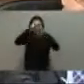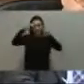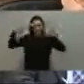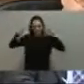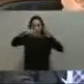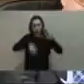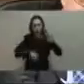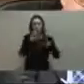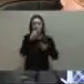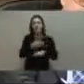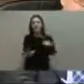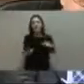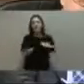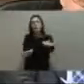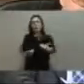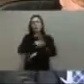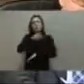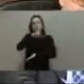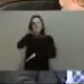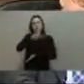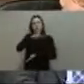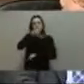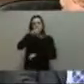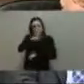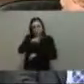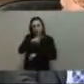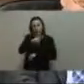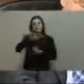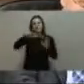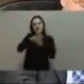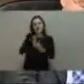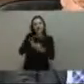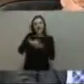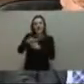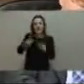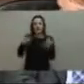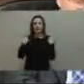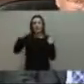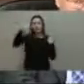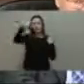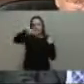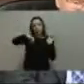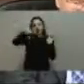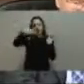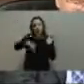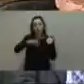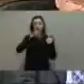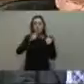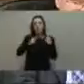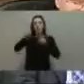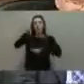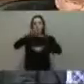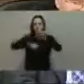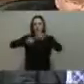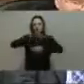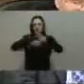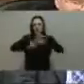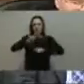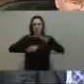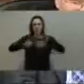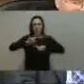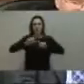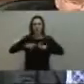es: el Gobierno socialista es el único responsable del estallido de la burbuja de suelo